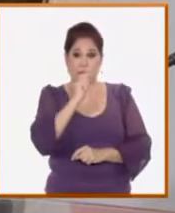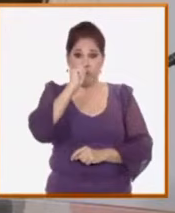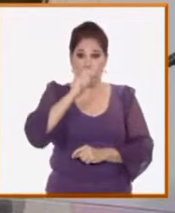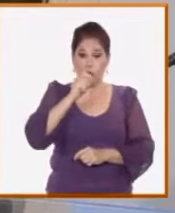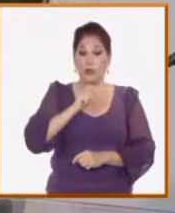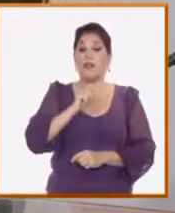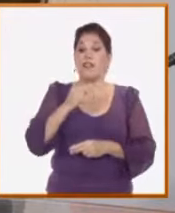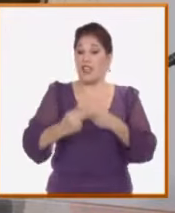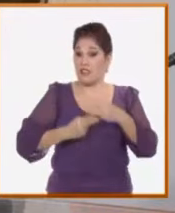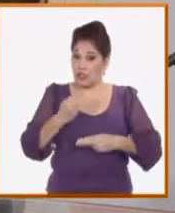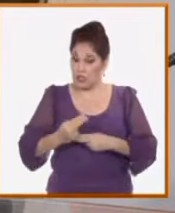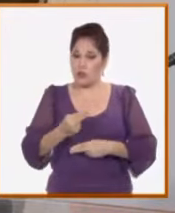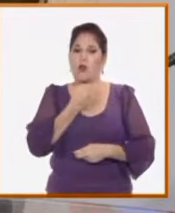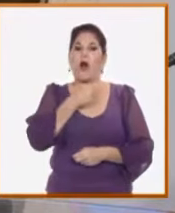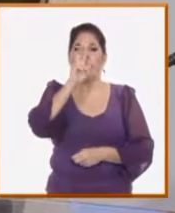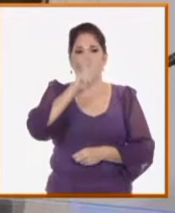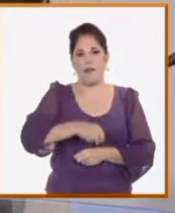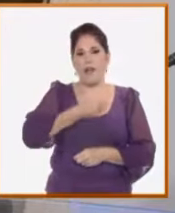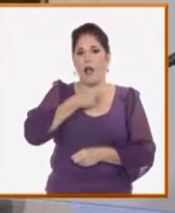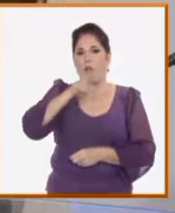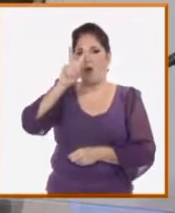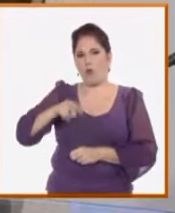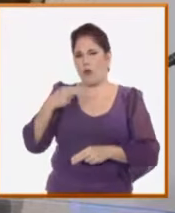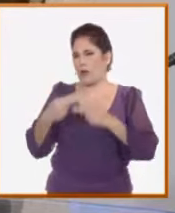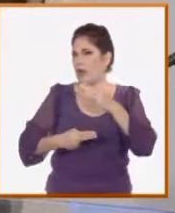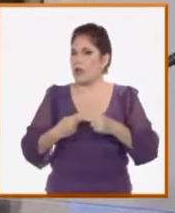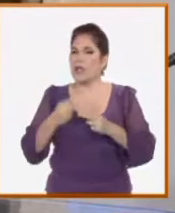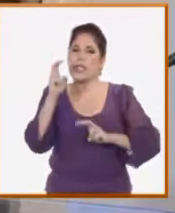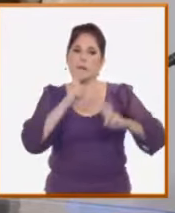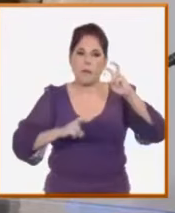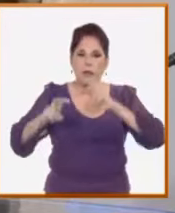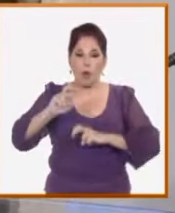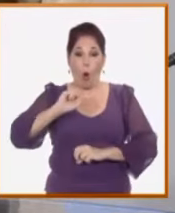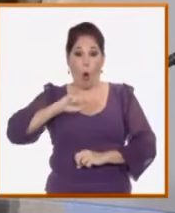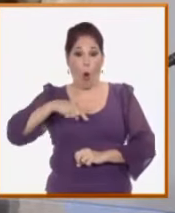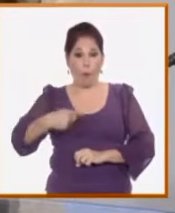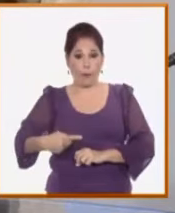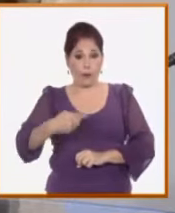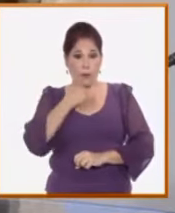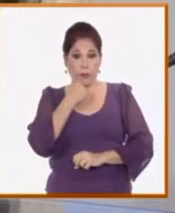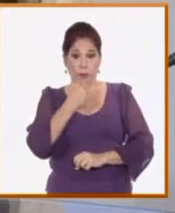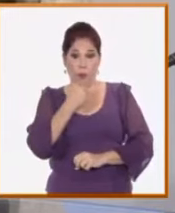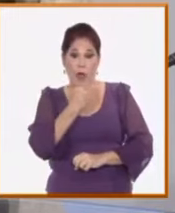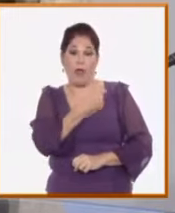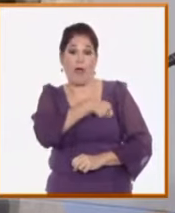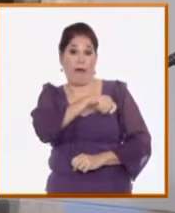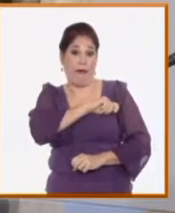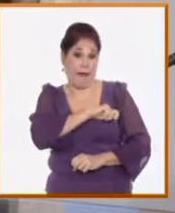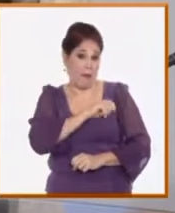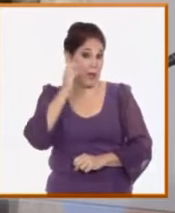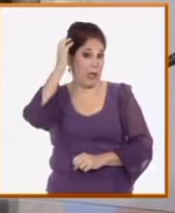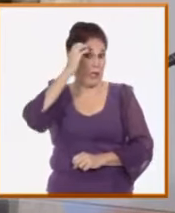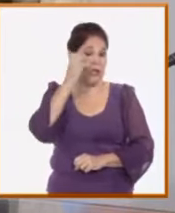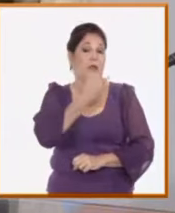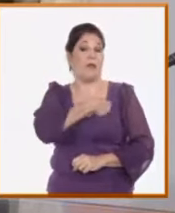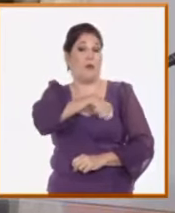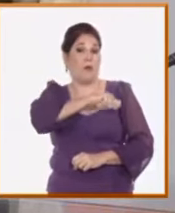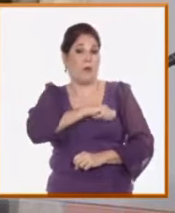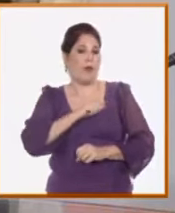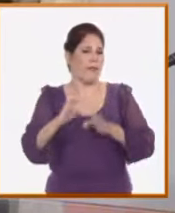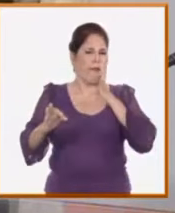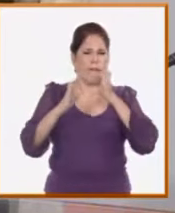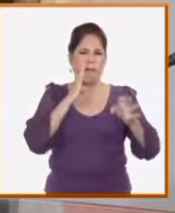se evalúa las investigaciones en desarrollo los estados opinión de la población y Los criterios que se dan las plataformas